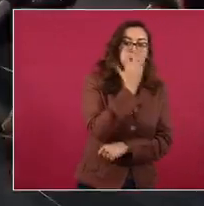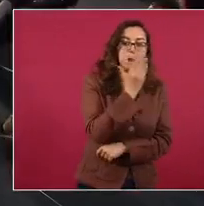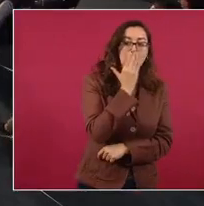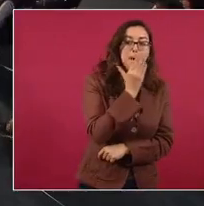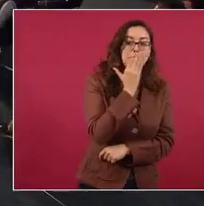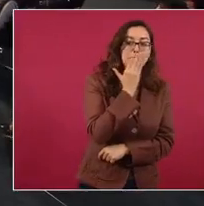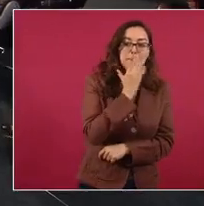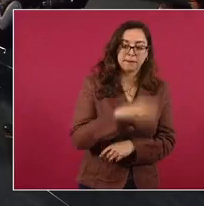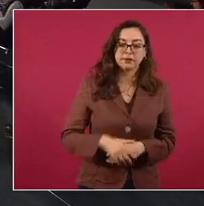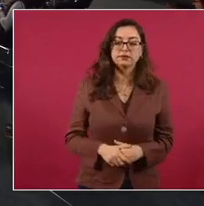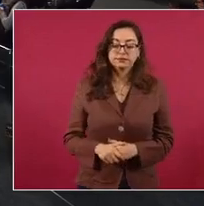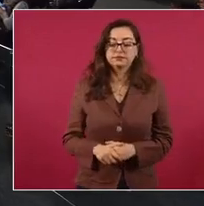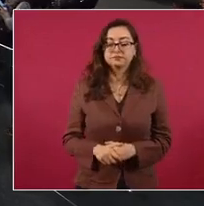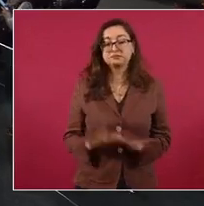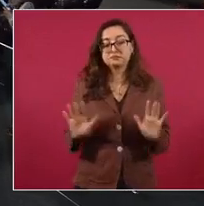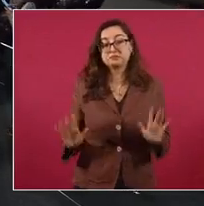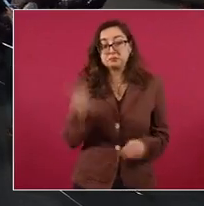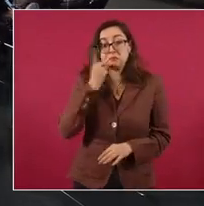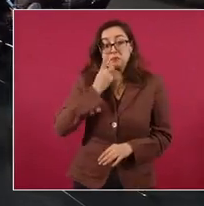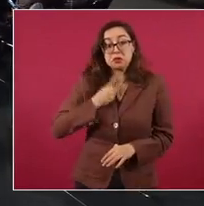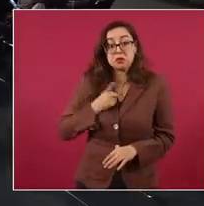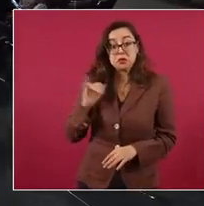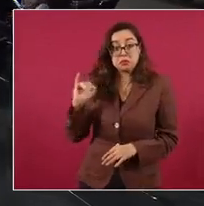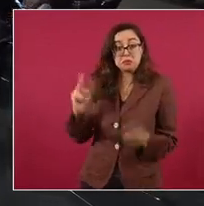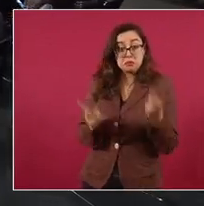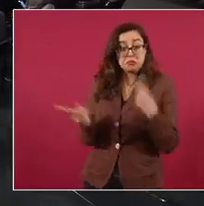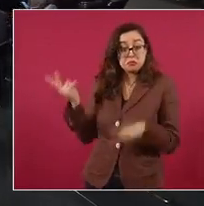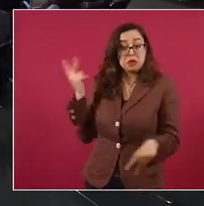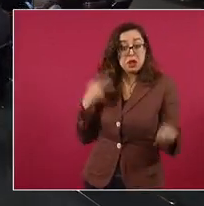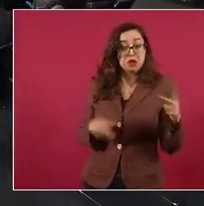Sí, y va a Arizona y de ahí